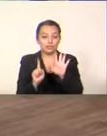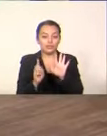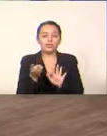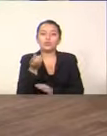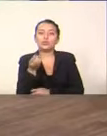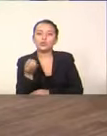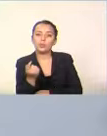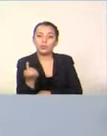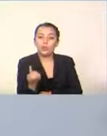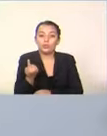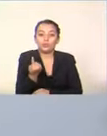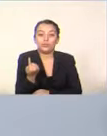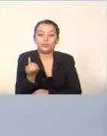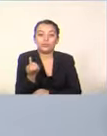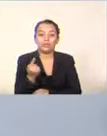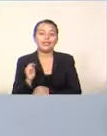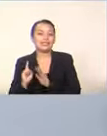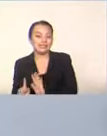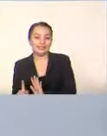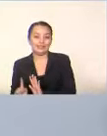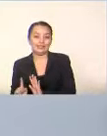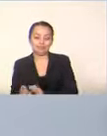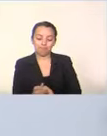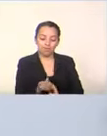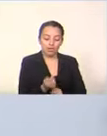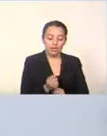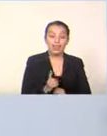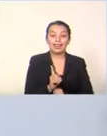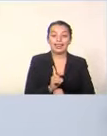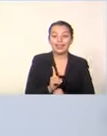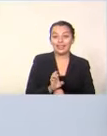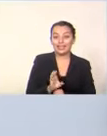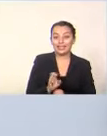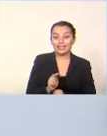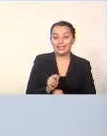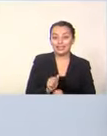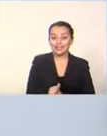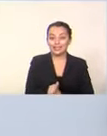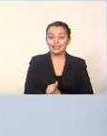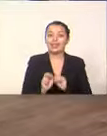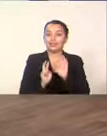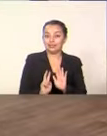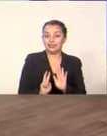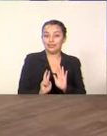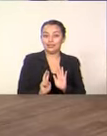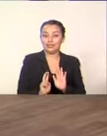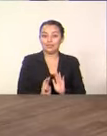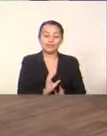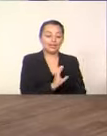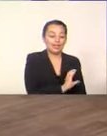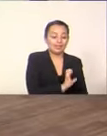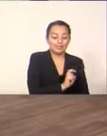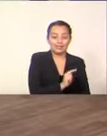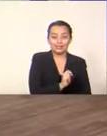decenas? El número 7. El número 7. Y por último las centenas, el número 3. Así que ya tenemos el